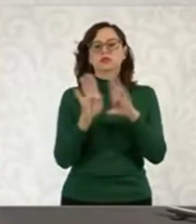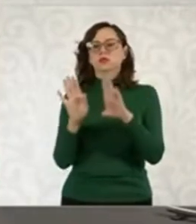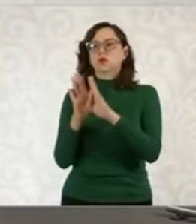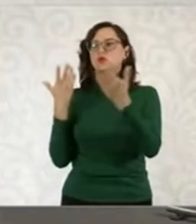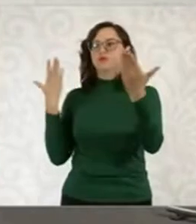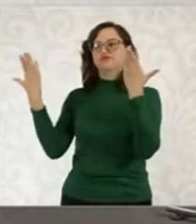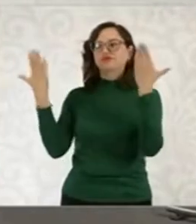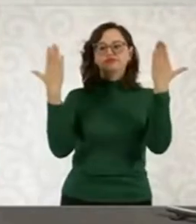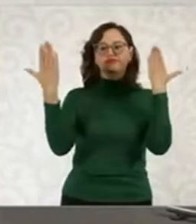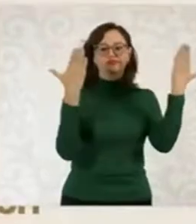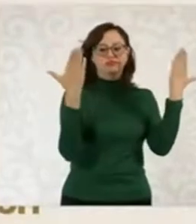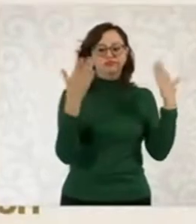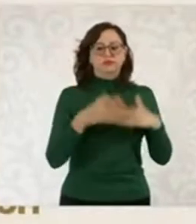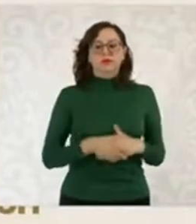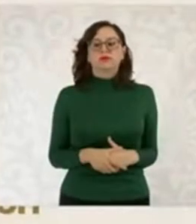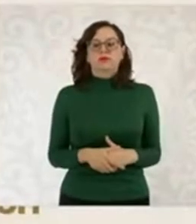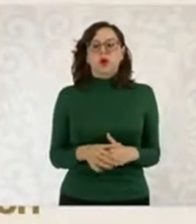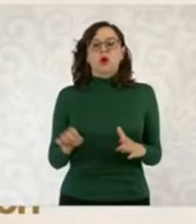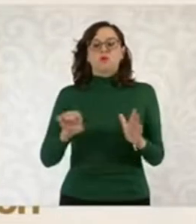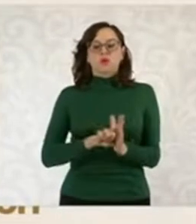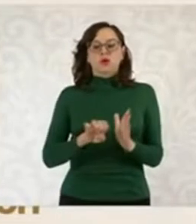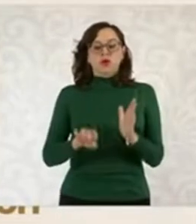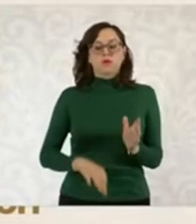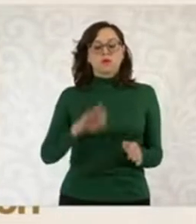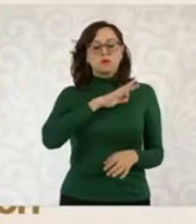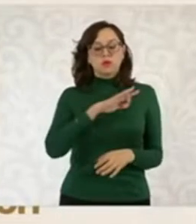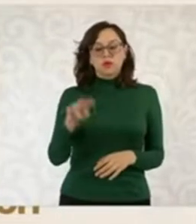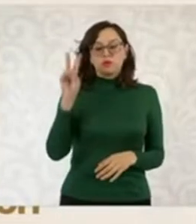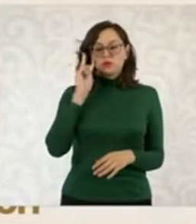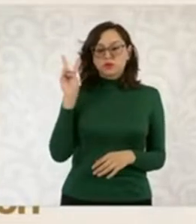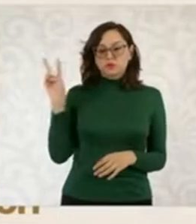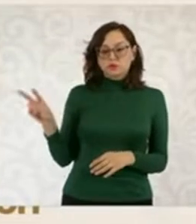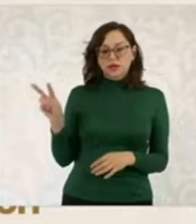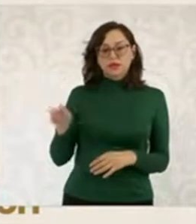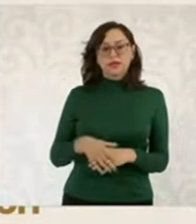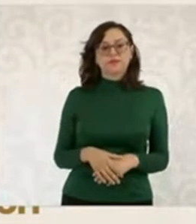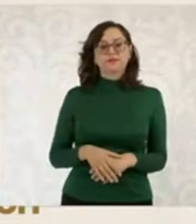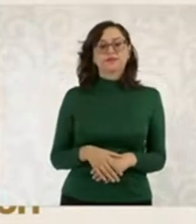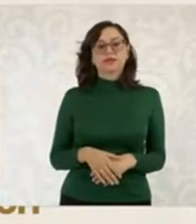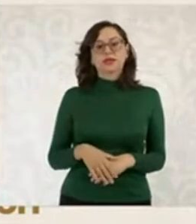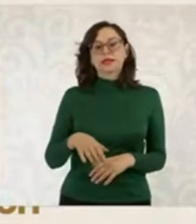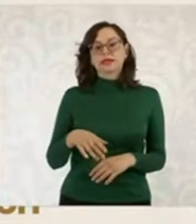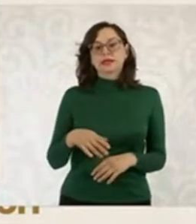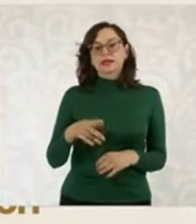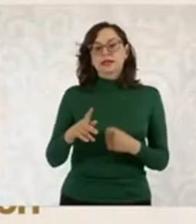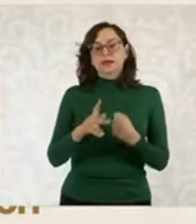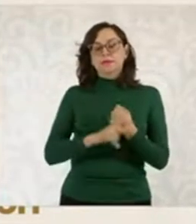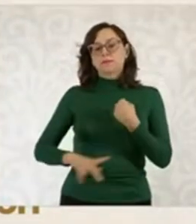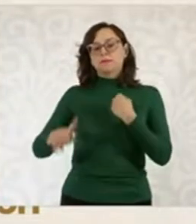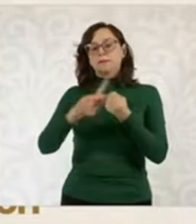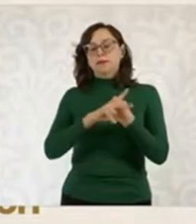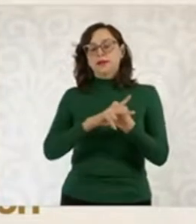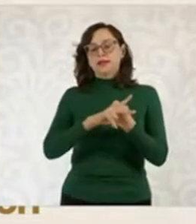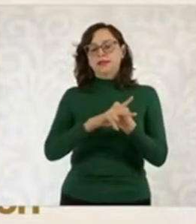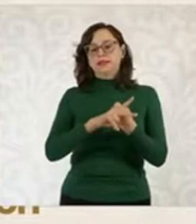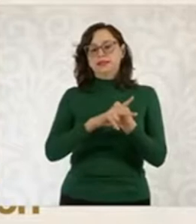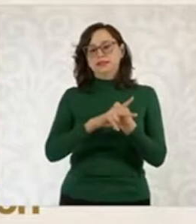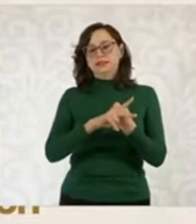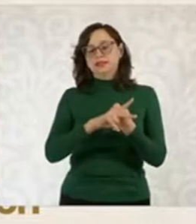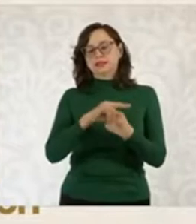regulaciones. Tenemos aquí algunos ejemplos. Por ejemplo, en Chile la afiliación es voluntaria,